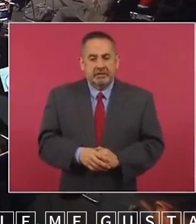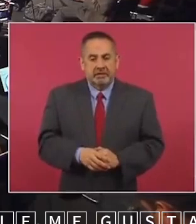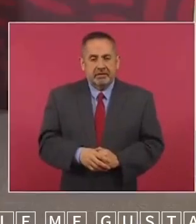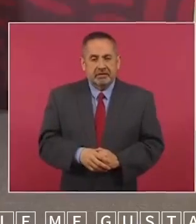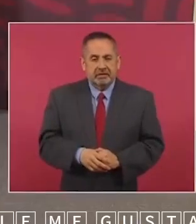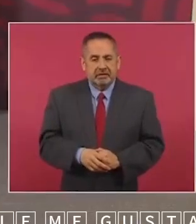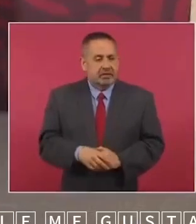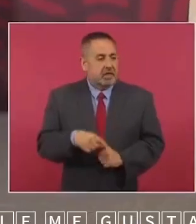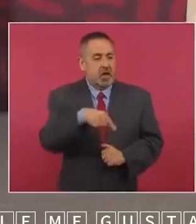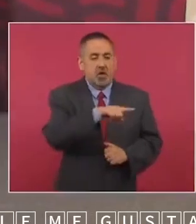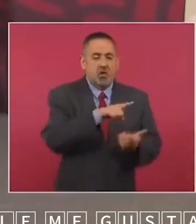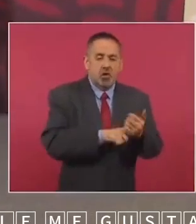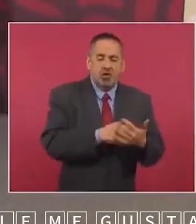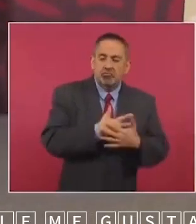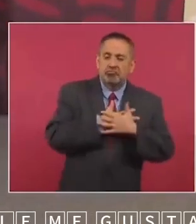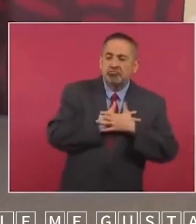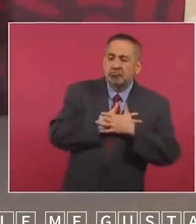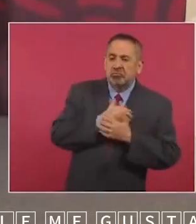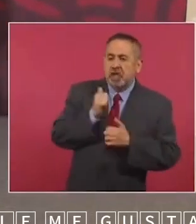no tienen vocación democrática,